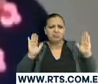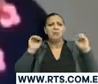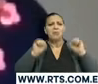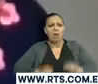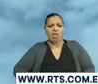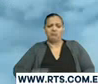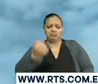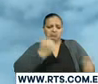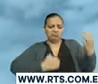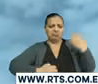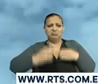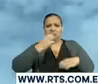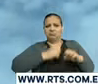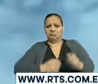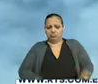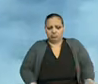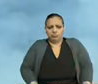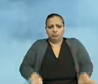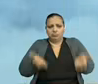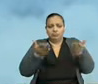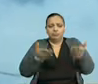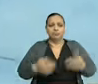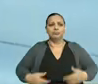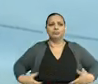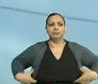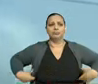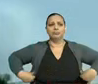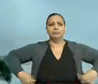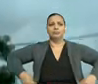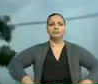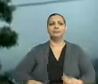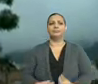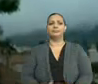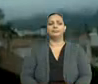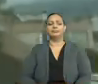están haciendo. Informó Héctor Romero.